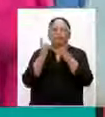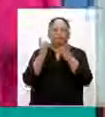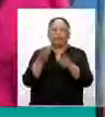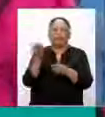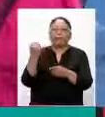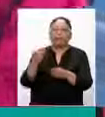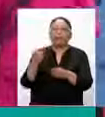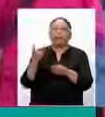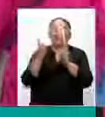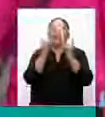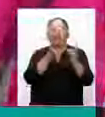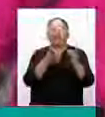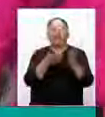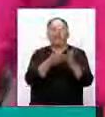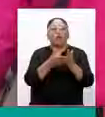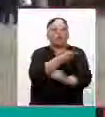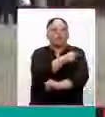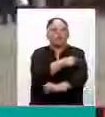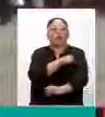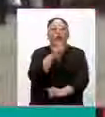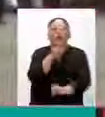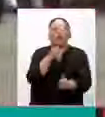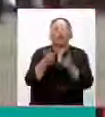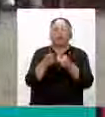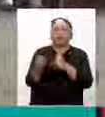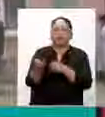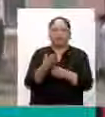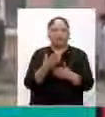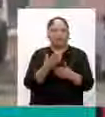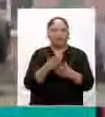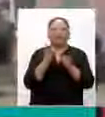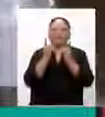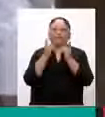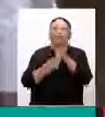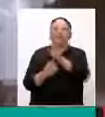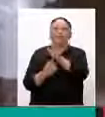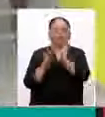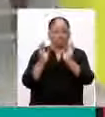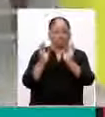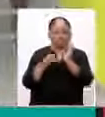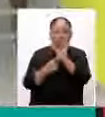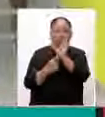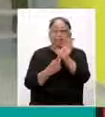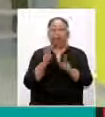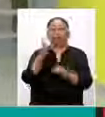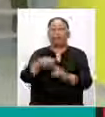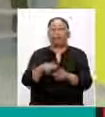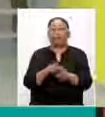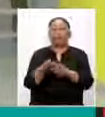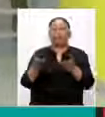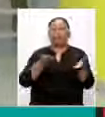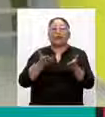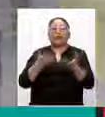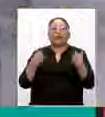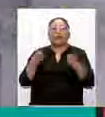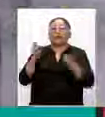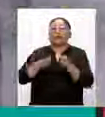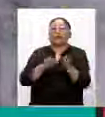como población, asumamos nuestro derecho respecto a exigir servicios de salud. Y en ese caso de